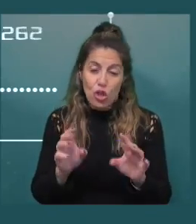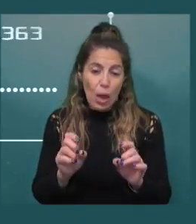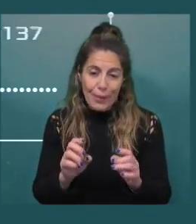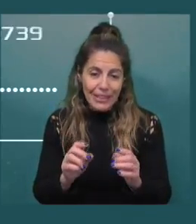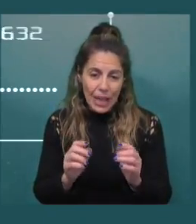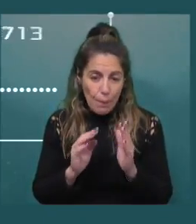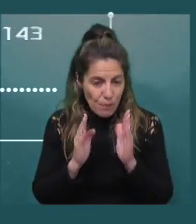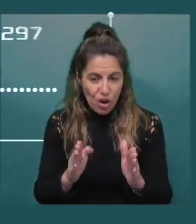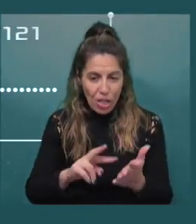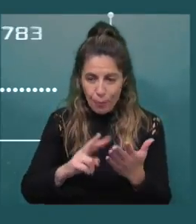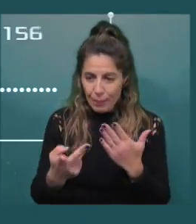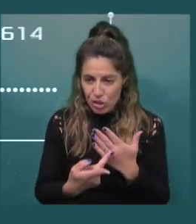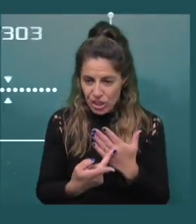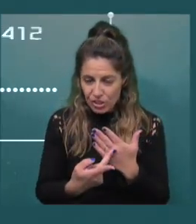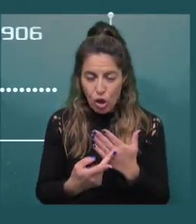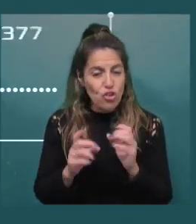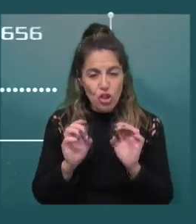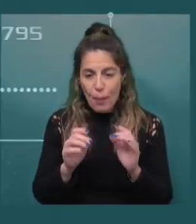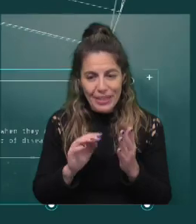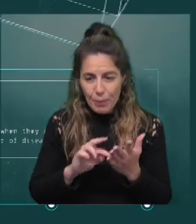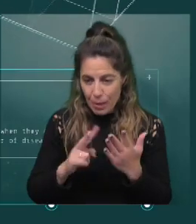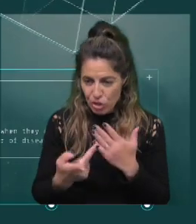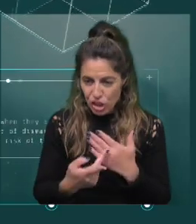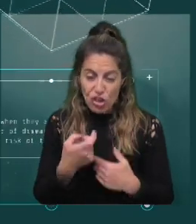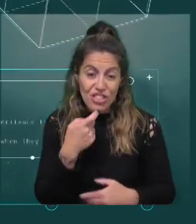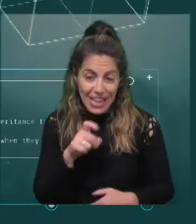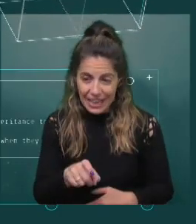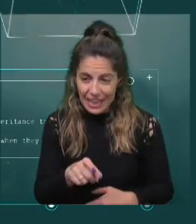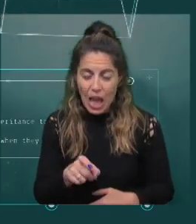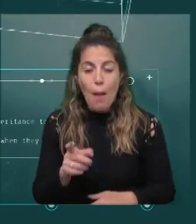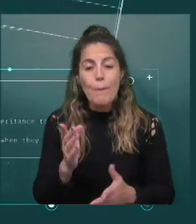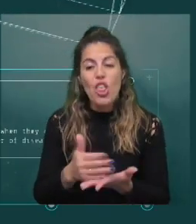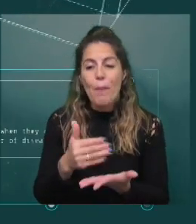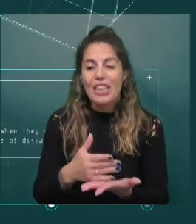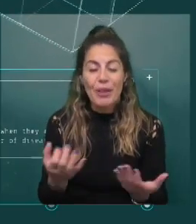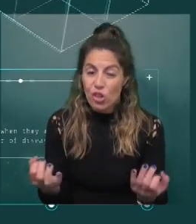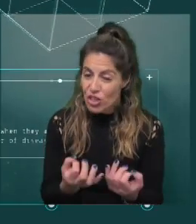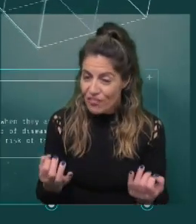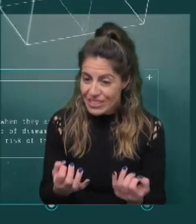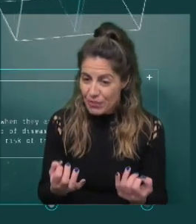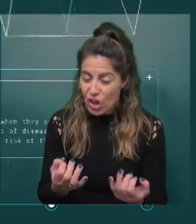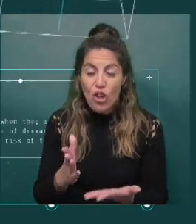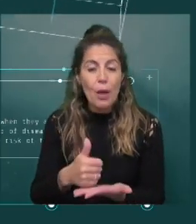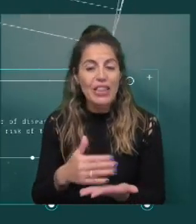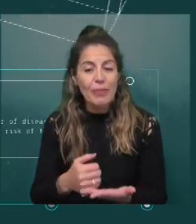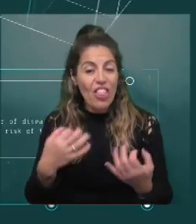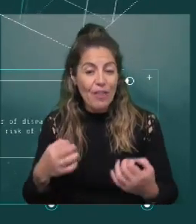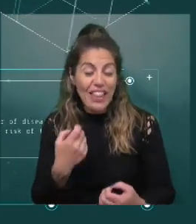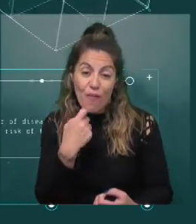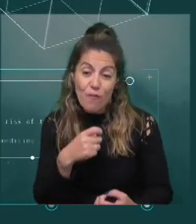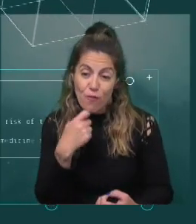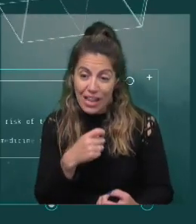proyecto, esta vez solo 2 mililitros de sangre para el proyecto, pero de departamentos específicos ahora. Son los departamentos que realmente nos